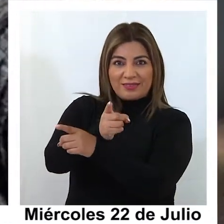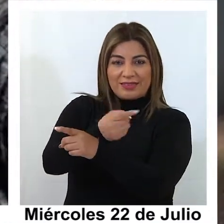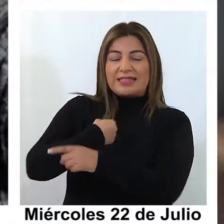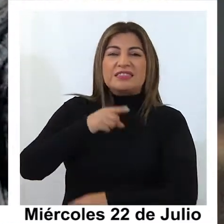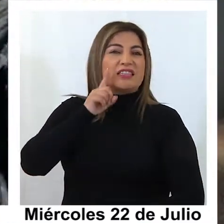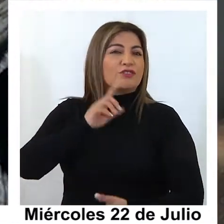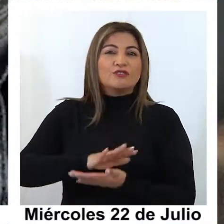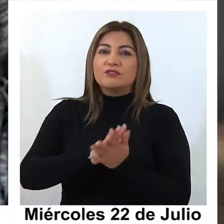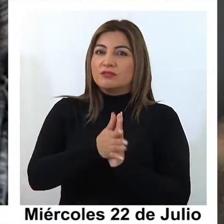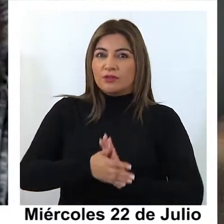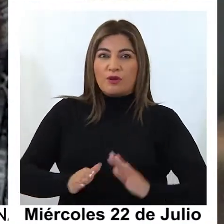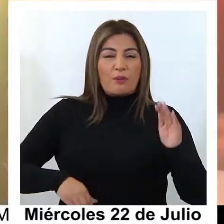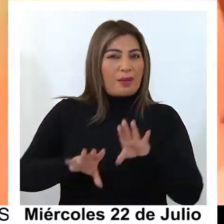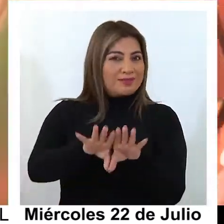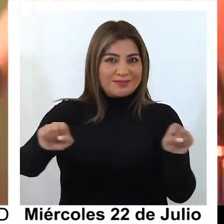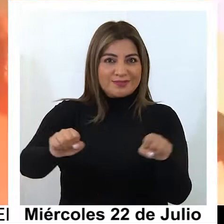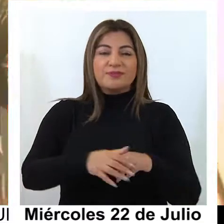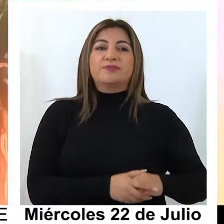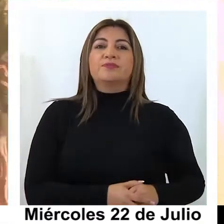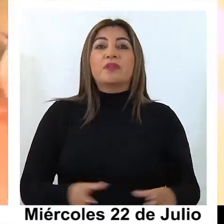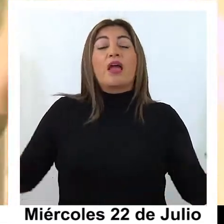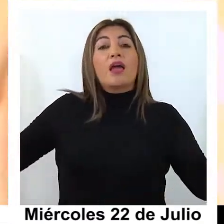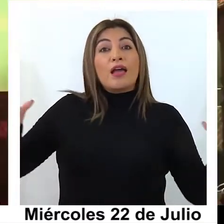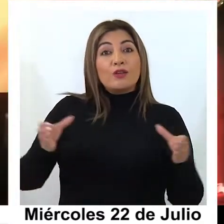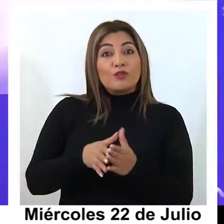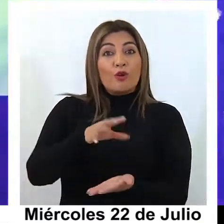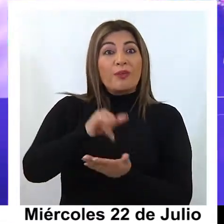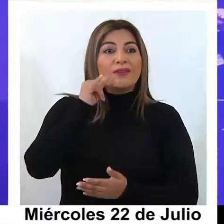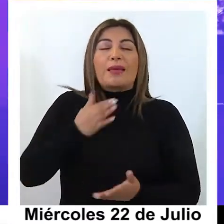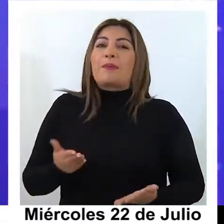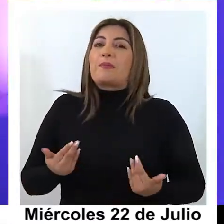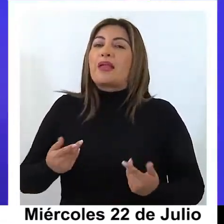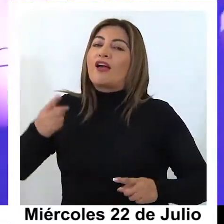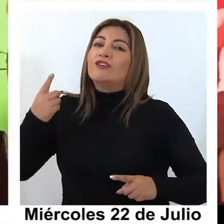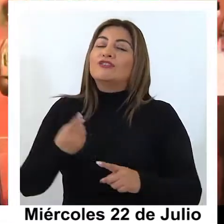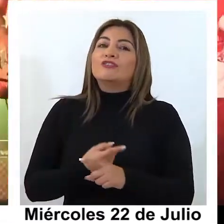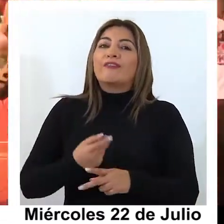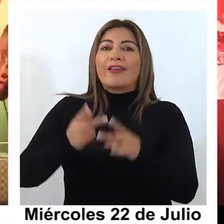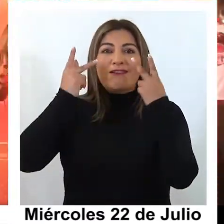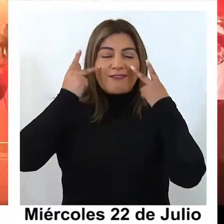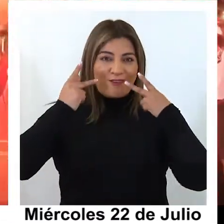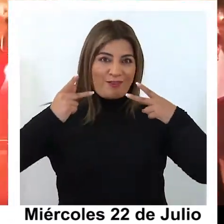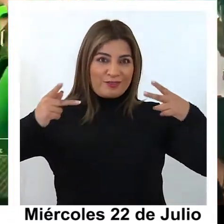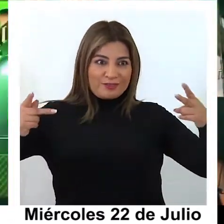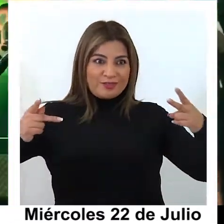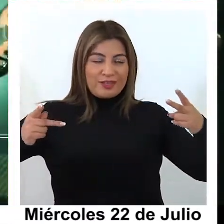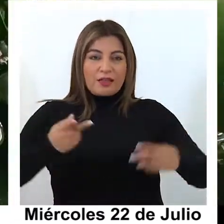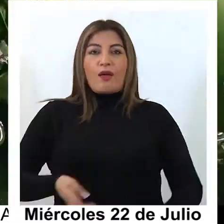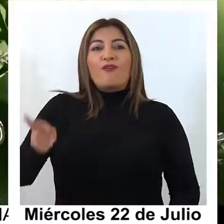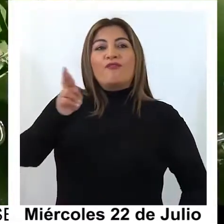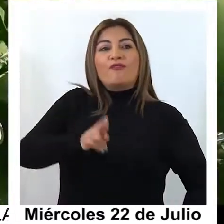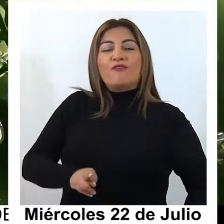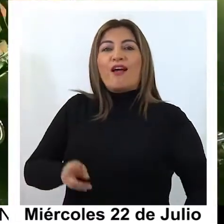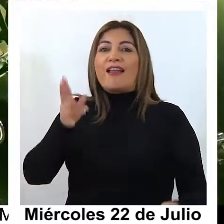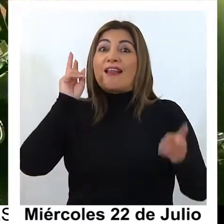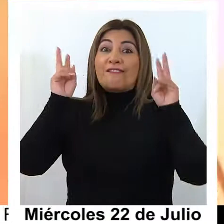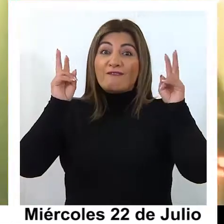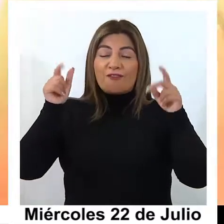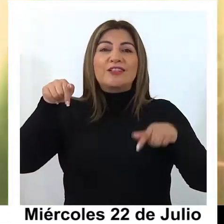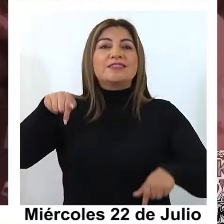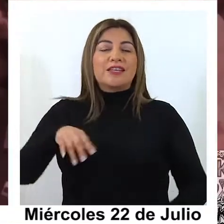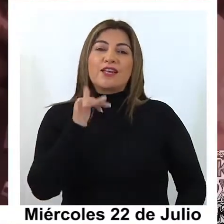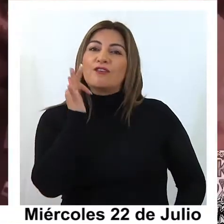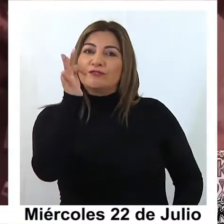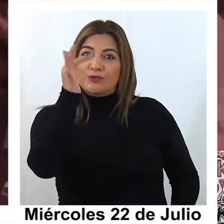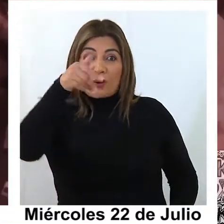teniendo todo lo que se pueda lo más listo posible. La agrupación local espera poder retomar sus viajes programados y volver a tocar en vivo en algún futuro.